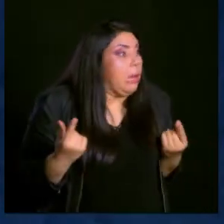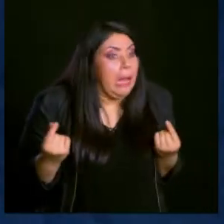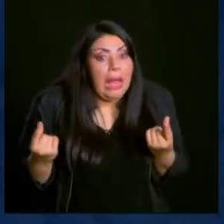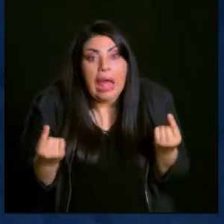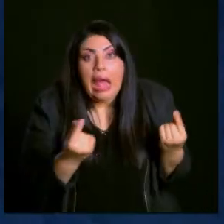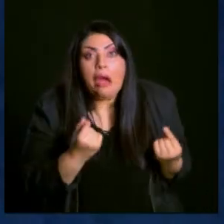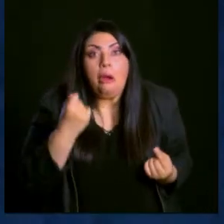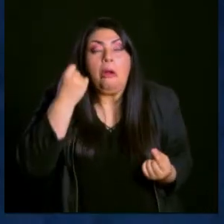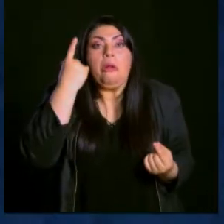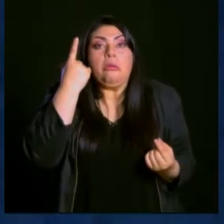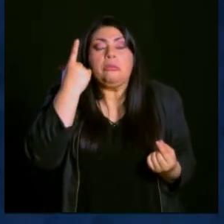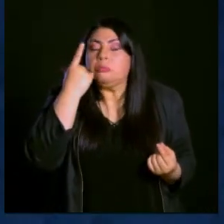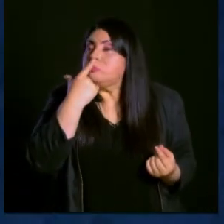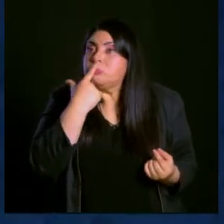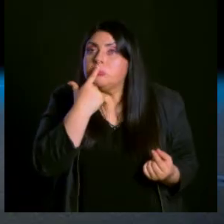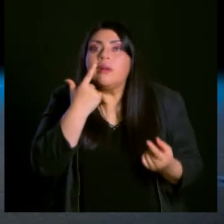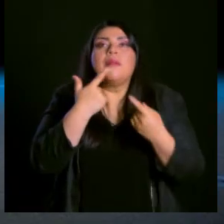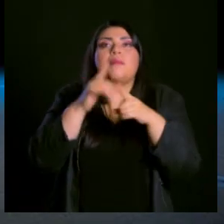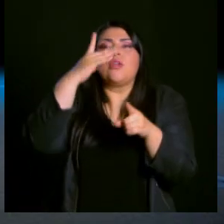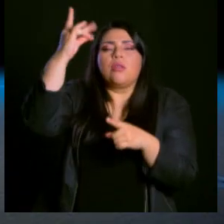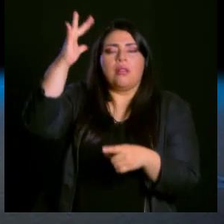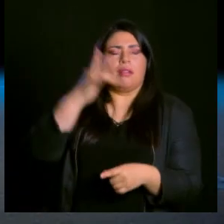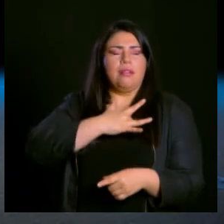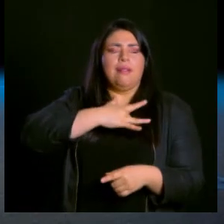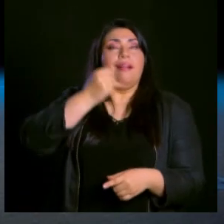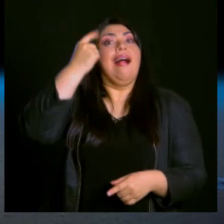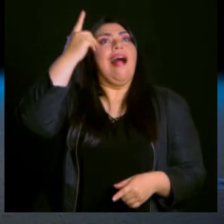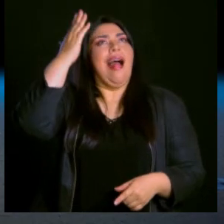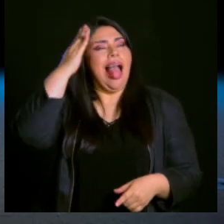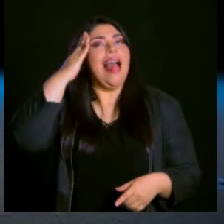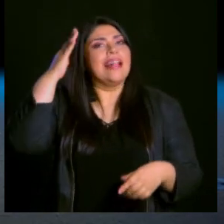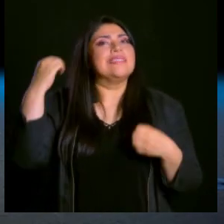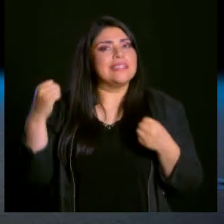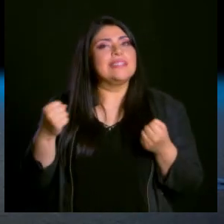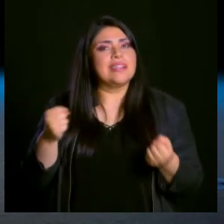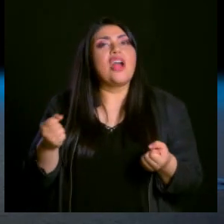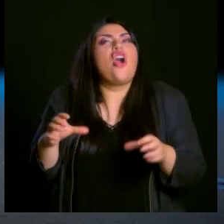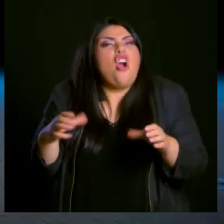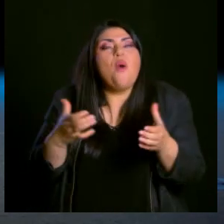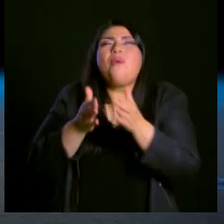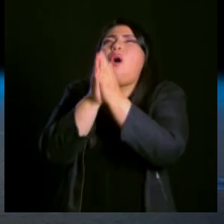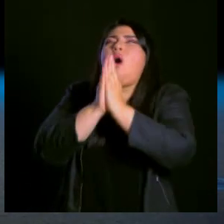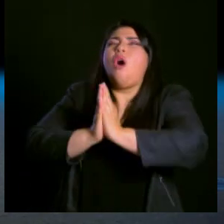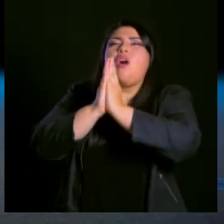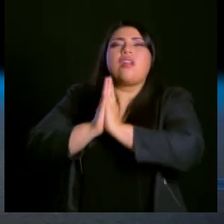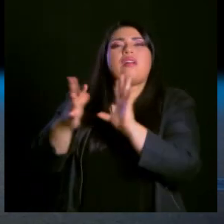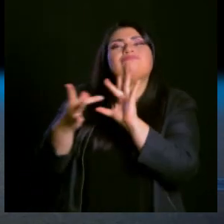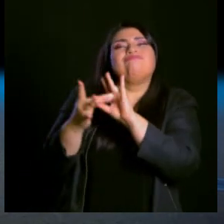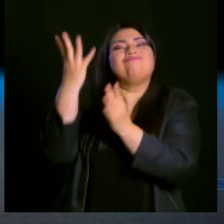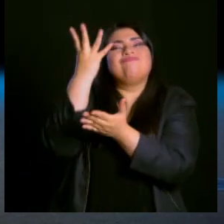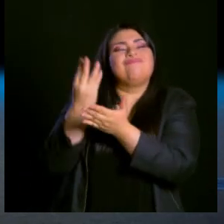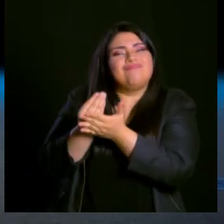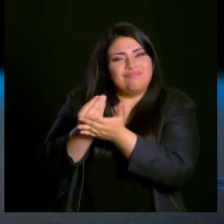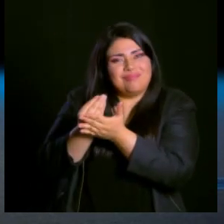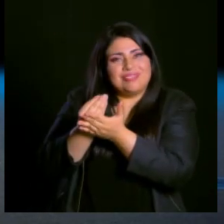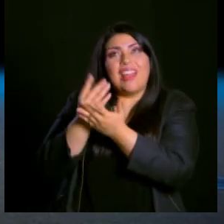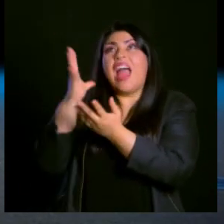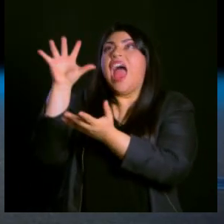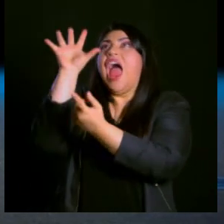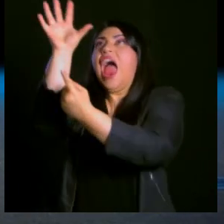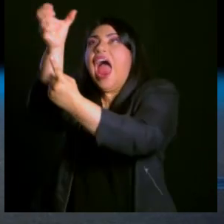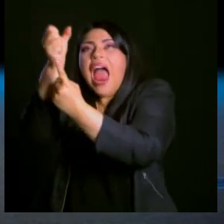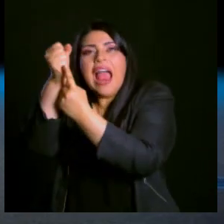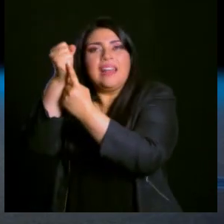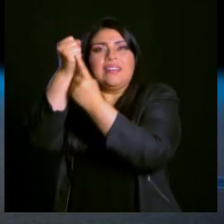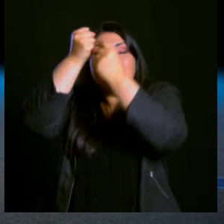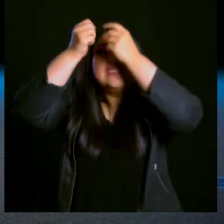una definición muy loca pero con los misterios de Dios orando por el espíritu alcanzando estos misterios de Dios de esa